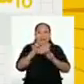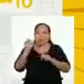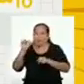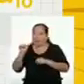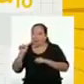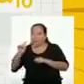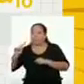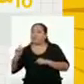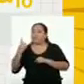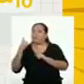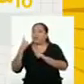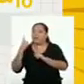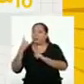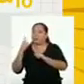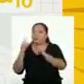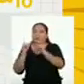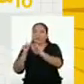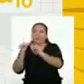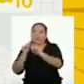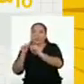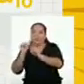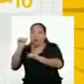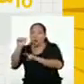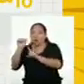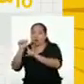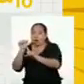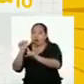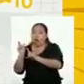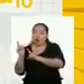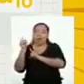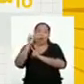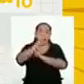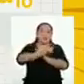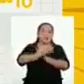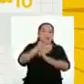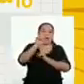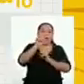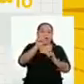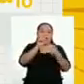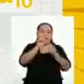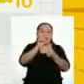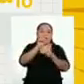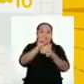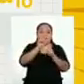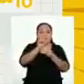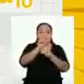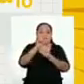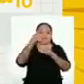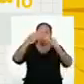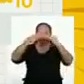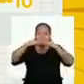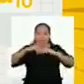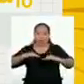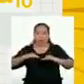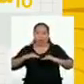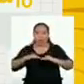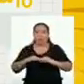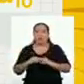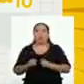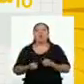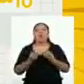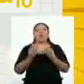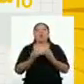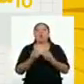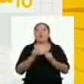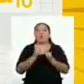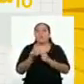el primer término, a sub 1, hasta el término, a sub 10. Y en la fila de abajo, calcularemos